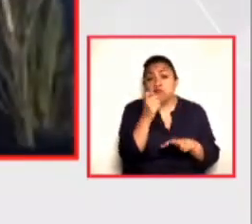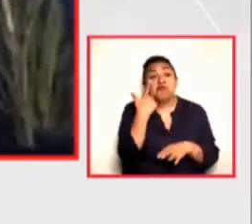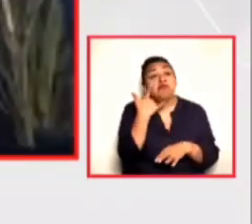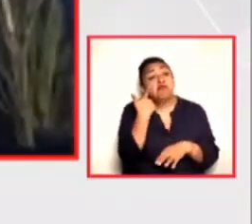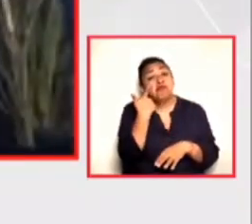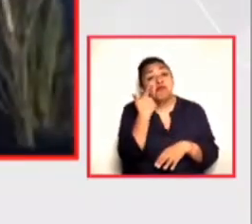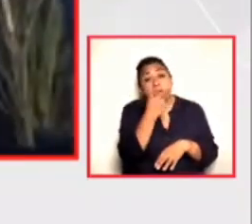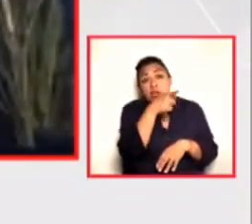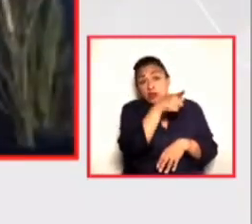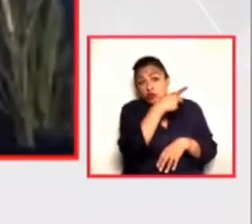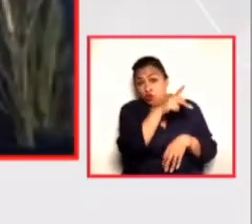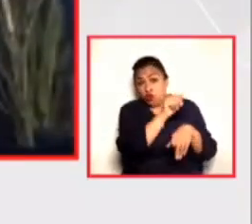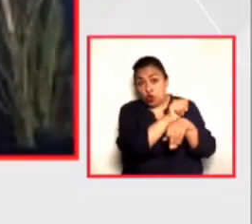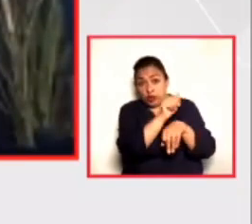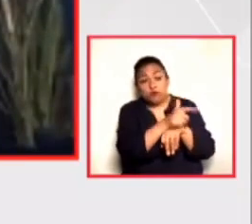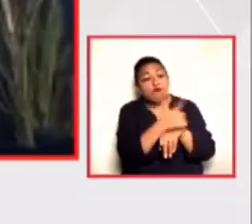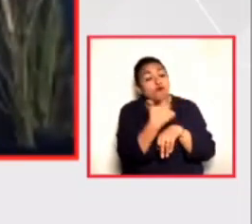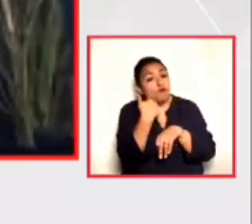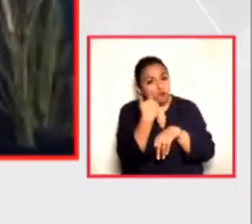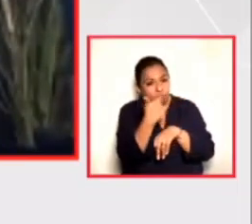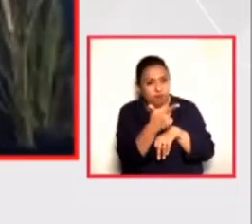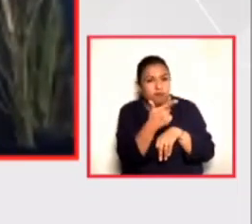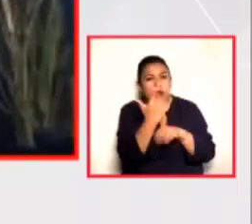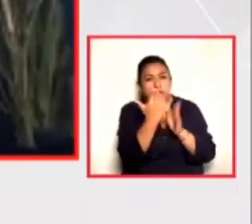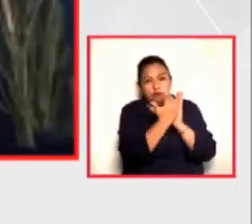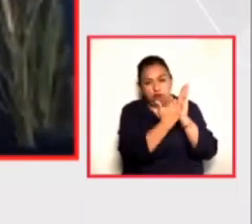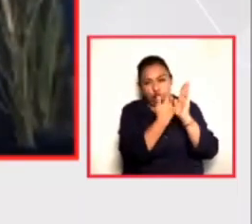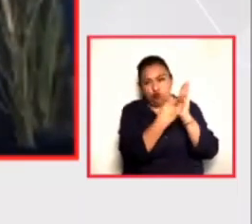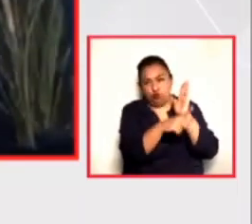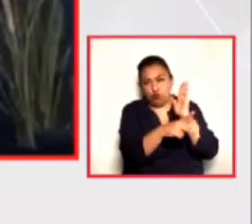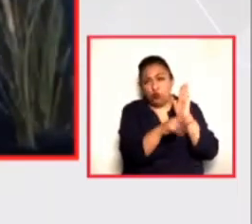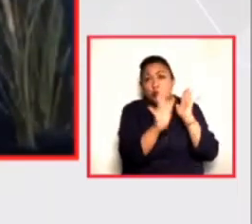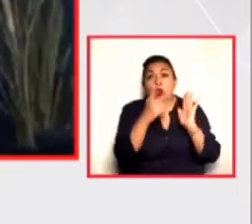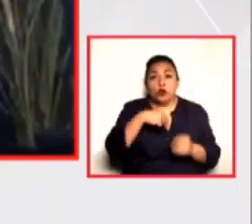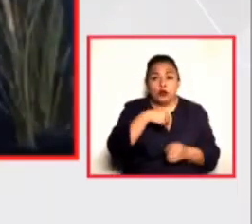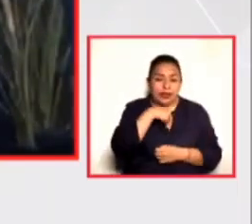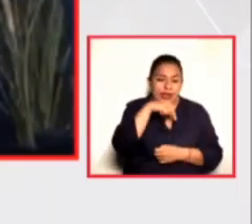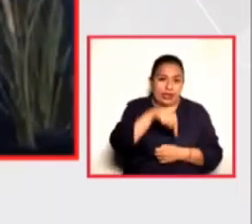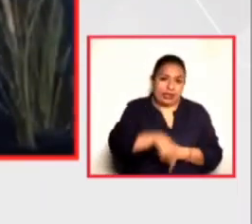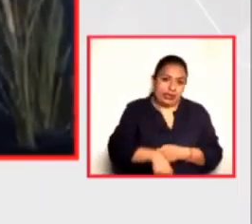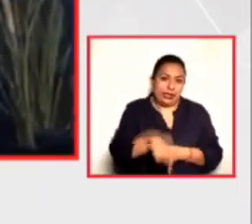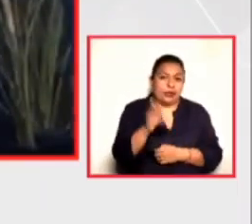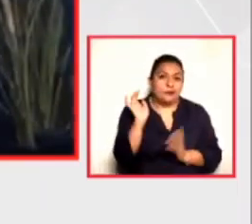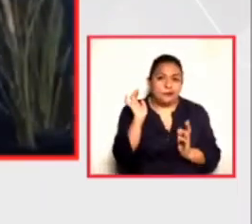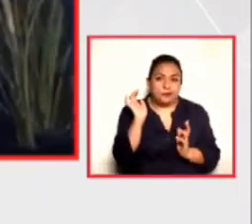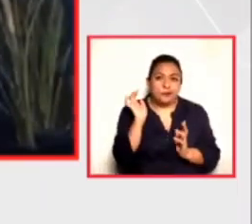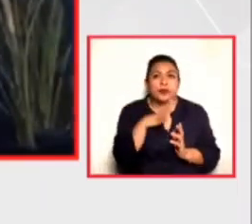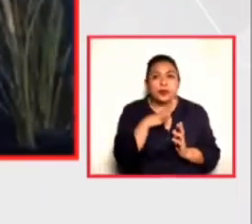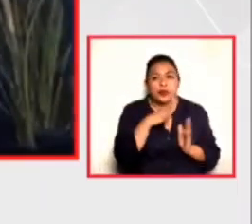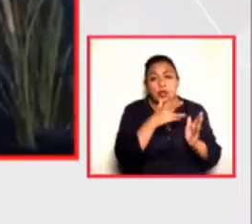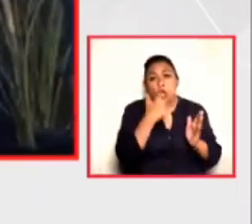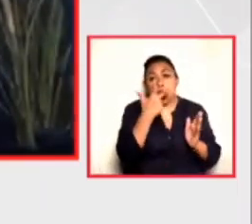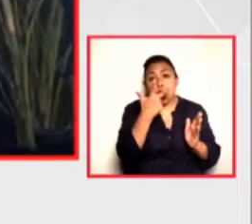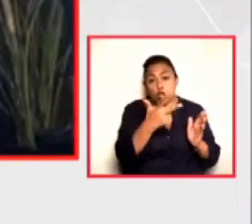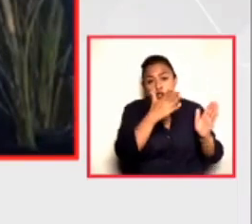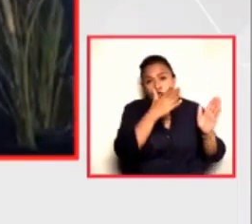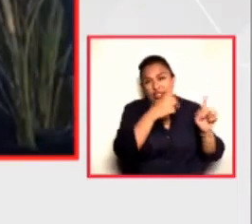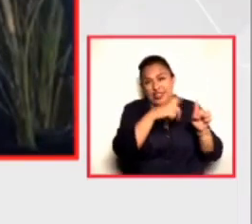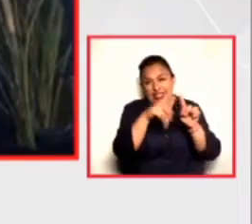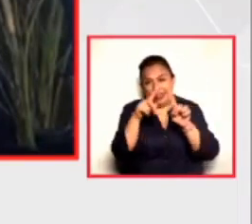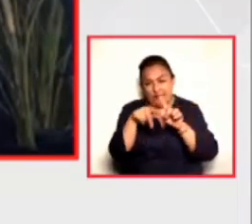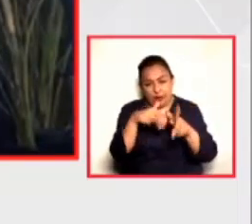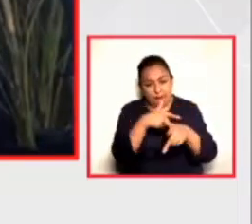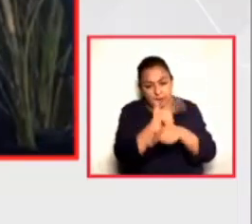pueden revisar la cartelera de allá. Y pues nosotros aquí con este ciclo de 8 obras que nos parece